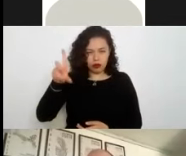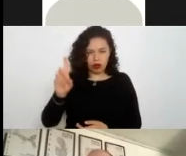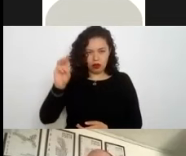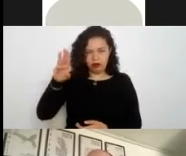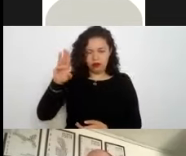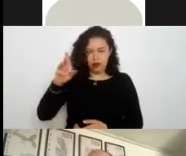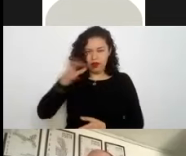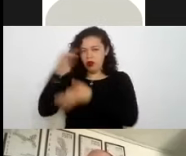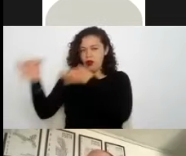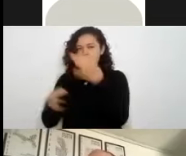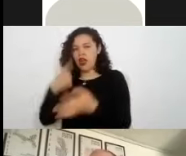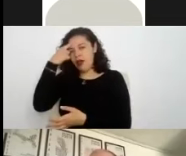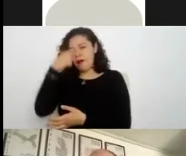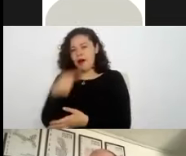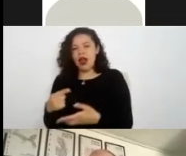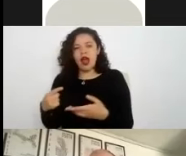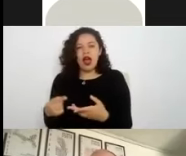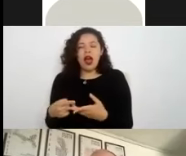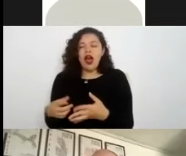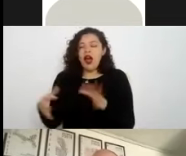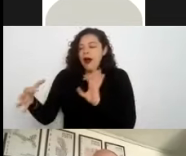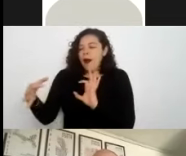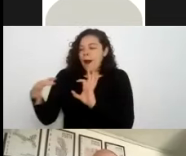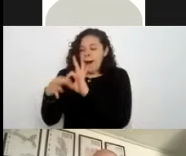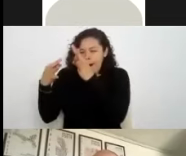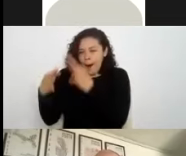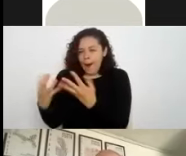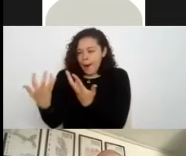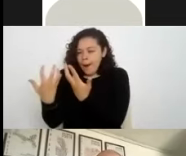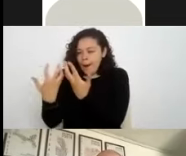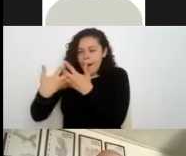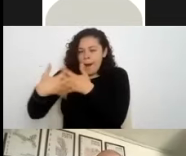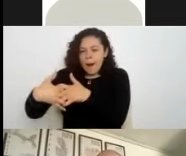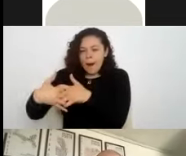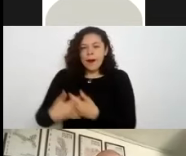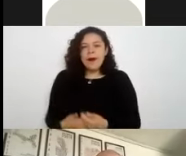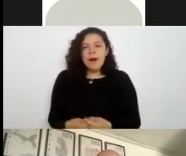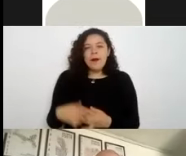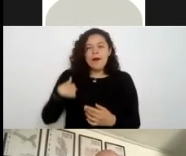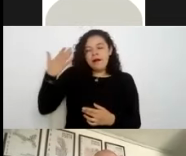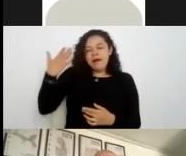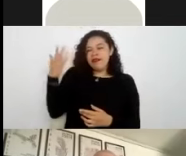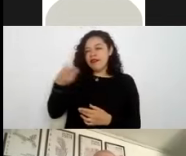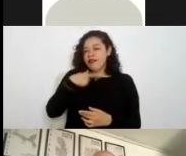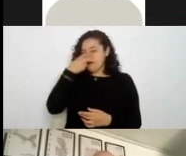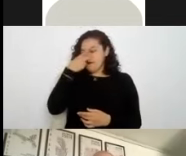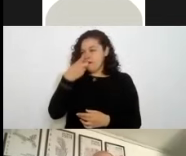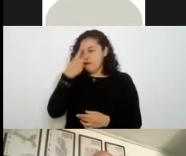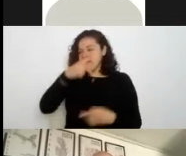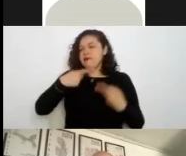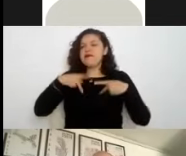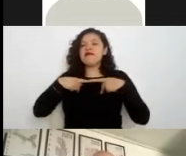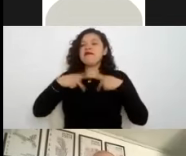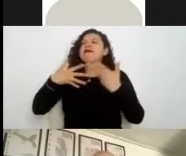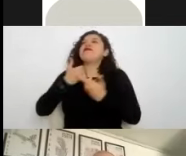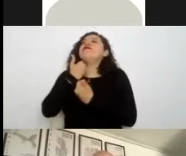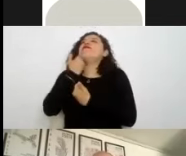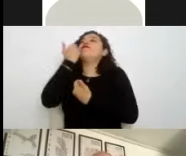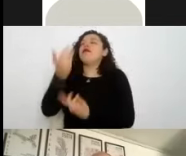valiosas hechas a la medida. ¿A qué me refiero? Es esta parte que bien les hablaba hace un momento de inspirar. ¿Cómo